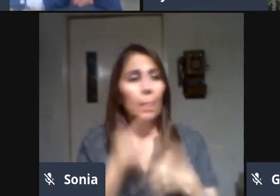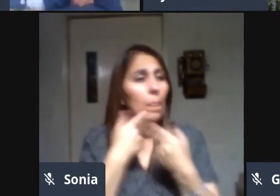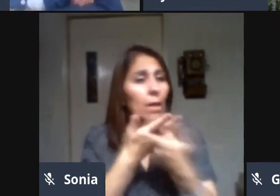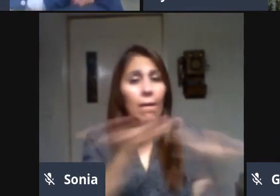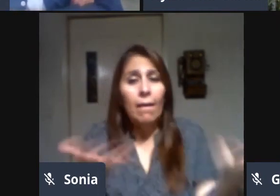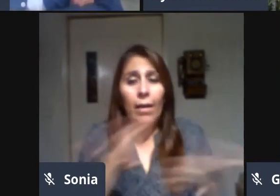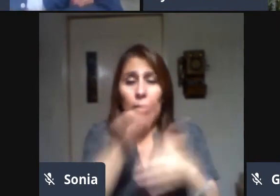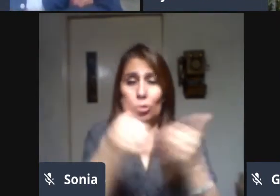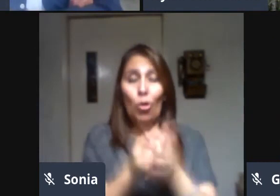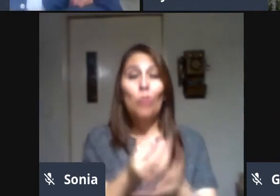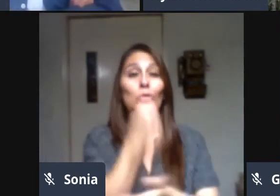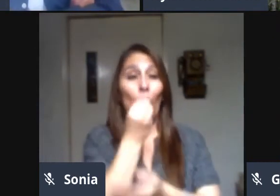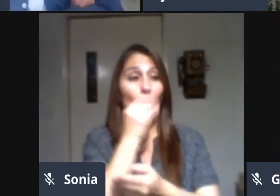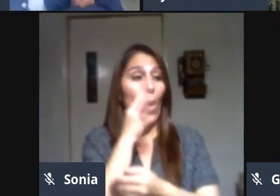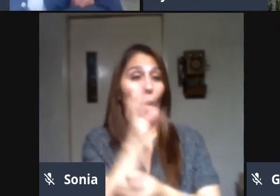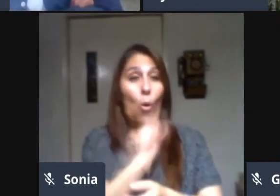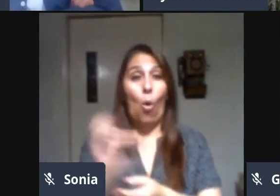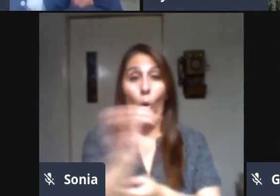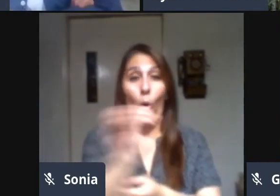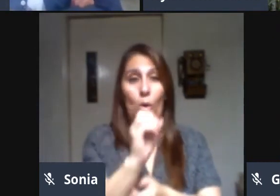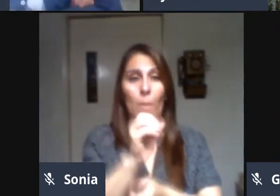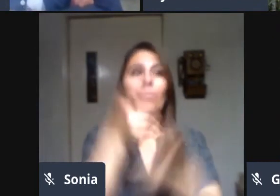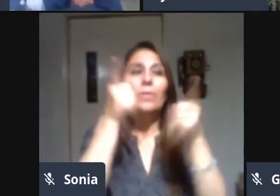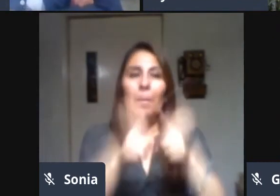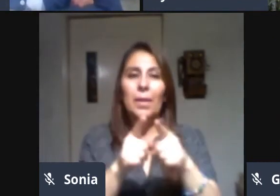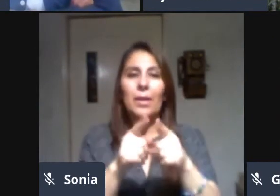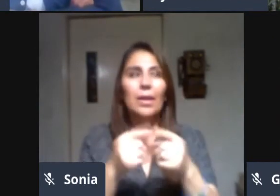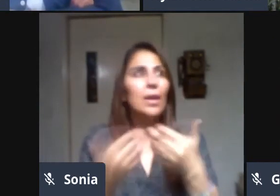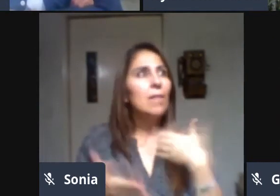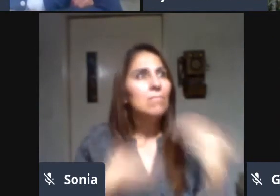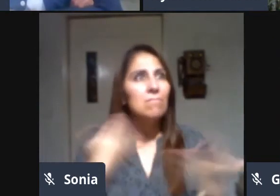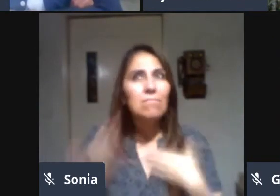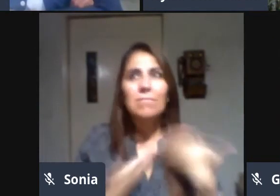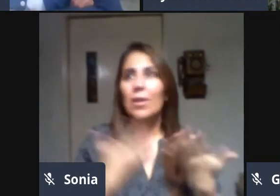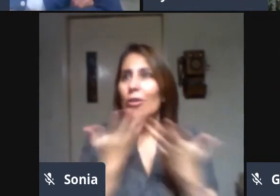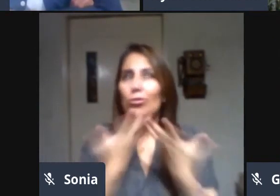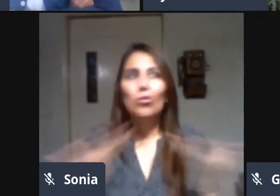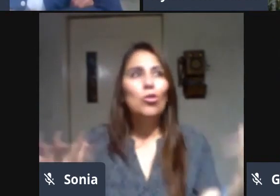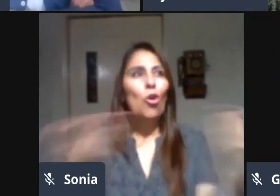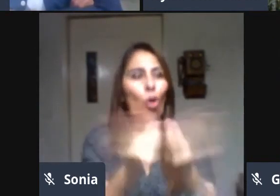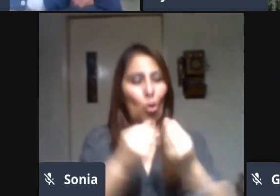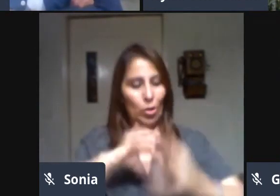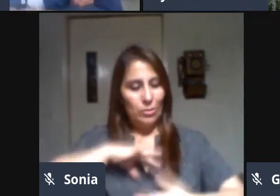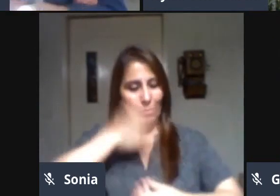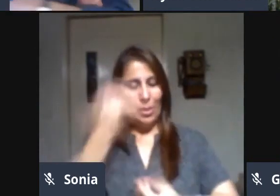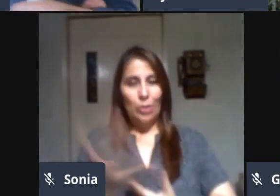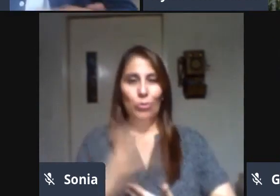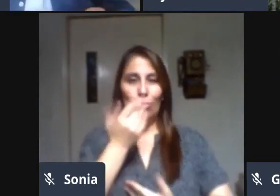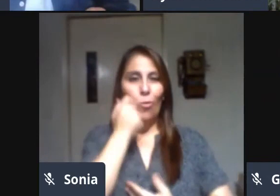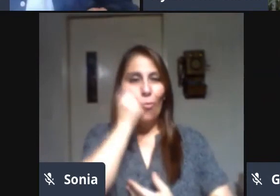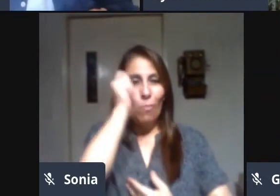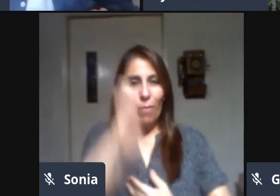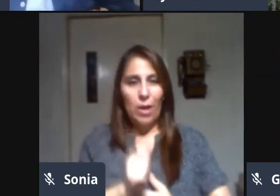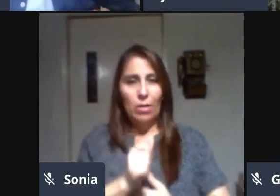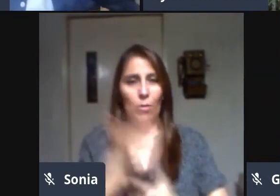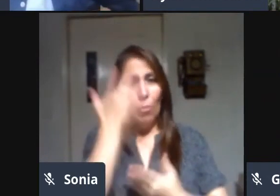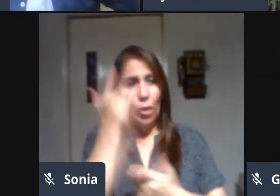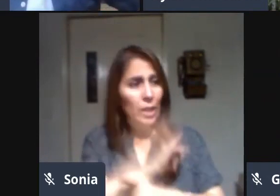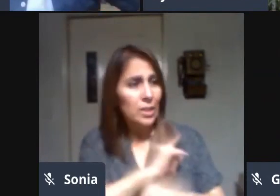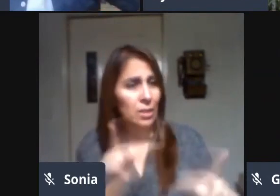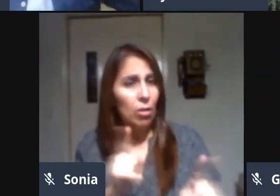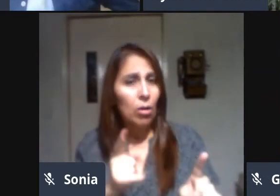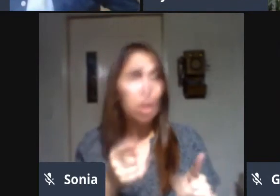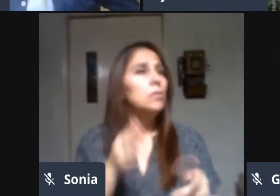también que todos los hombres q para que vos en todos los frutos del espíritu humano porque lo contrario es convertirnos máquinas al